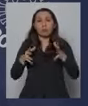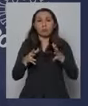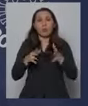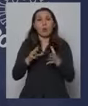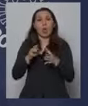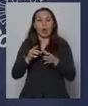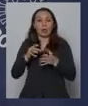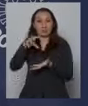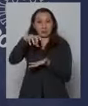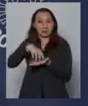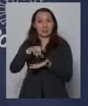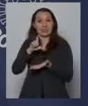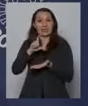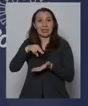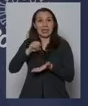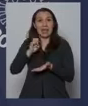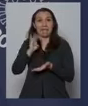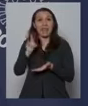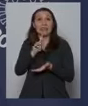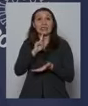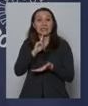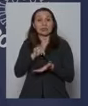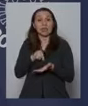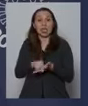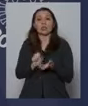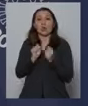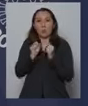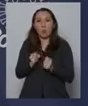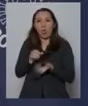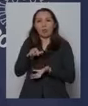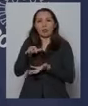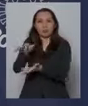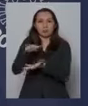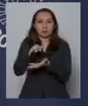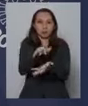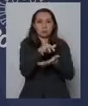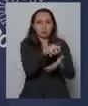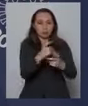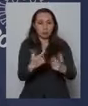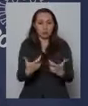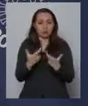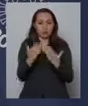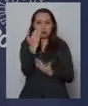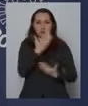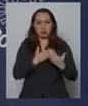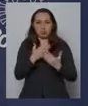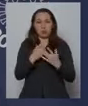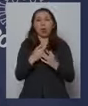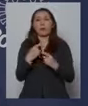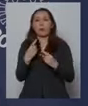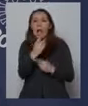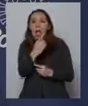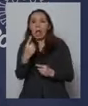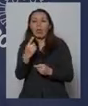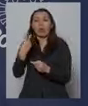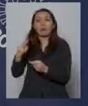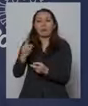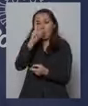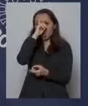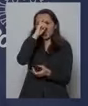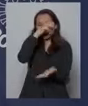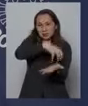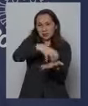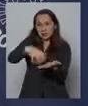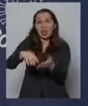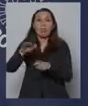la Central Nacional de Abastecimientos, de la CENABAS, para poder entregar los elementos de protección personal a cada uno de los establecimientos del